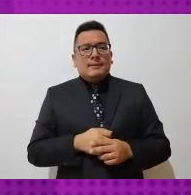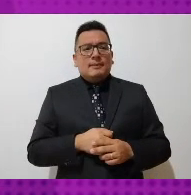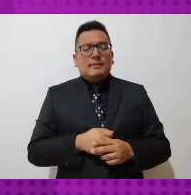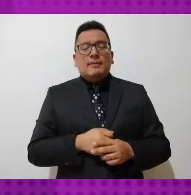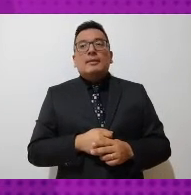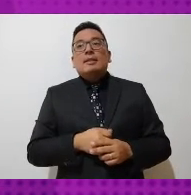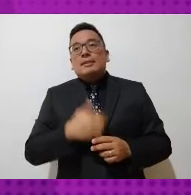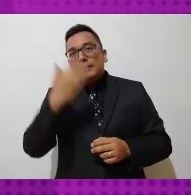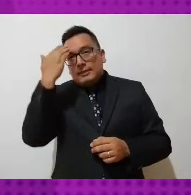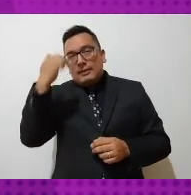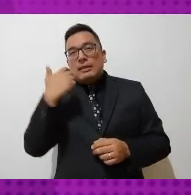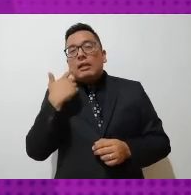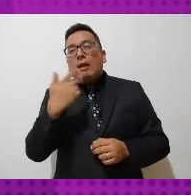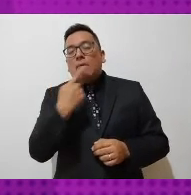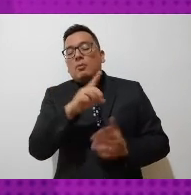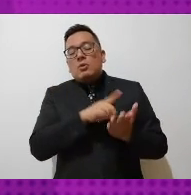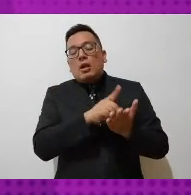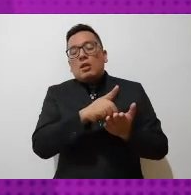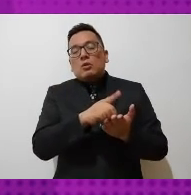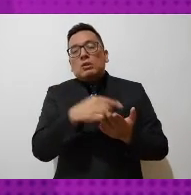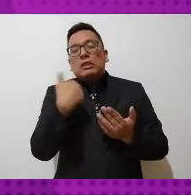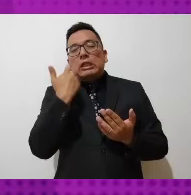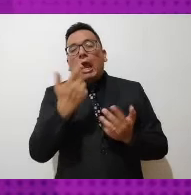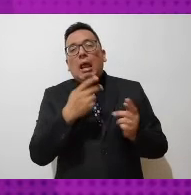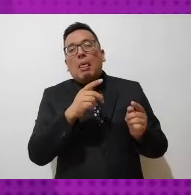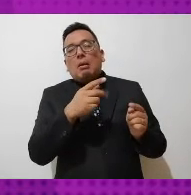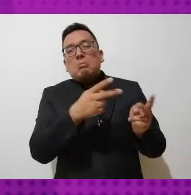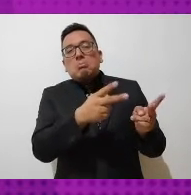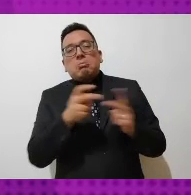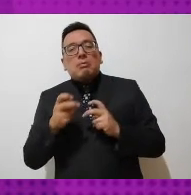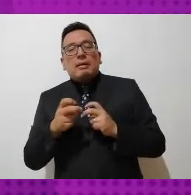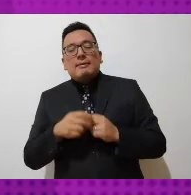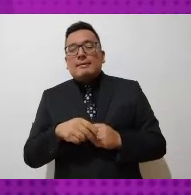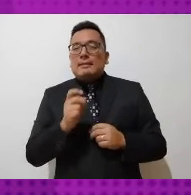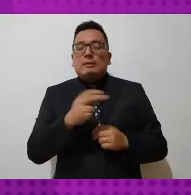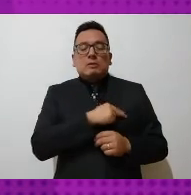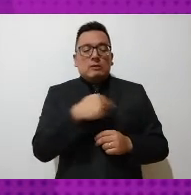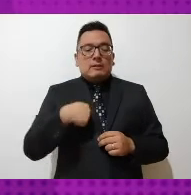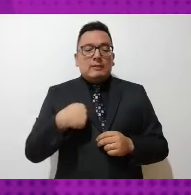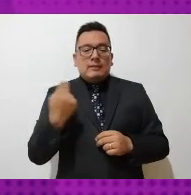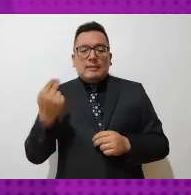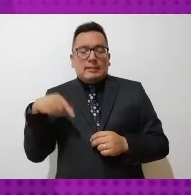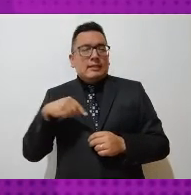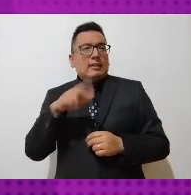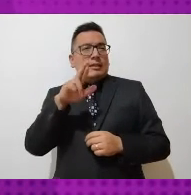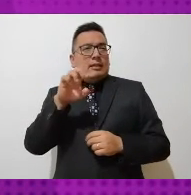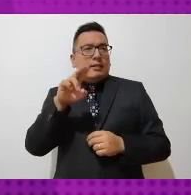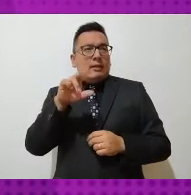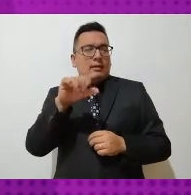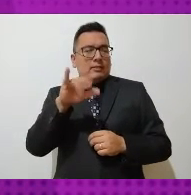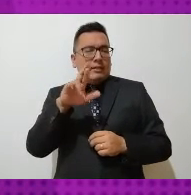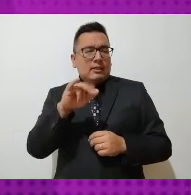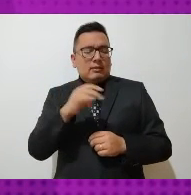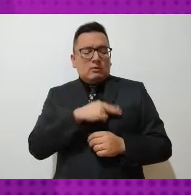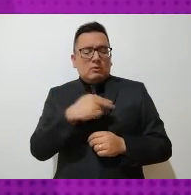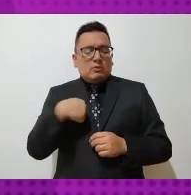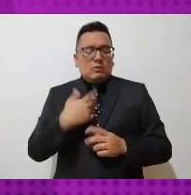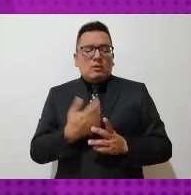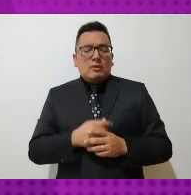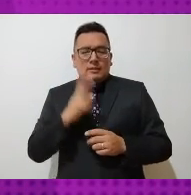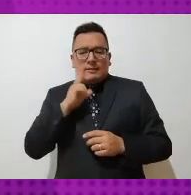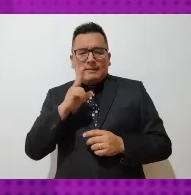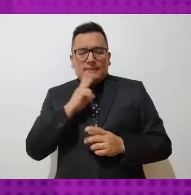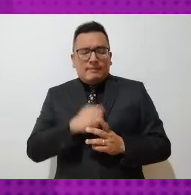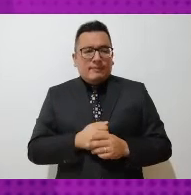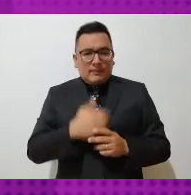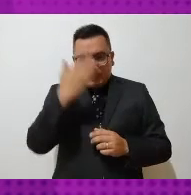estos derechos y creo que nuestra principal línea de acción en Renaceri, con vistas al